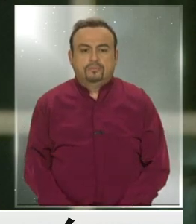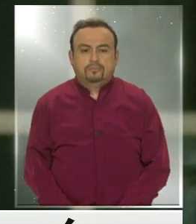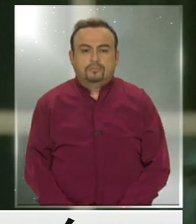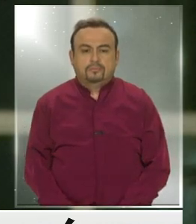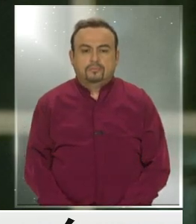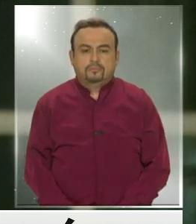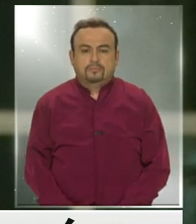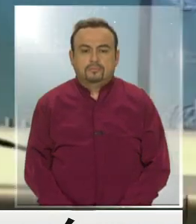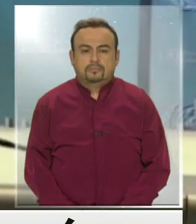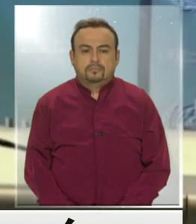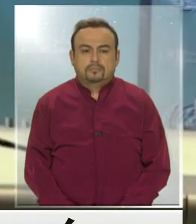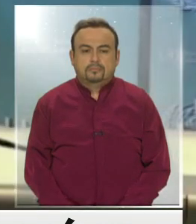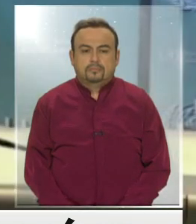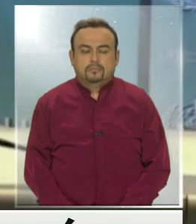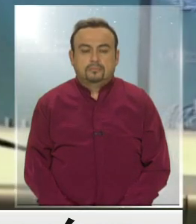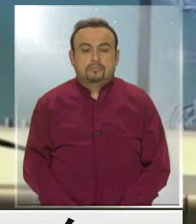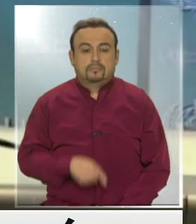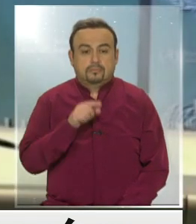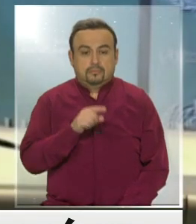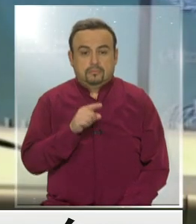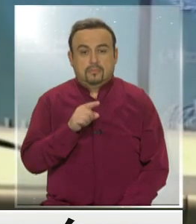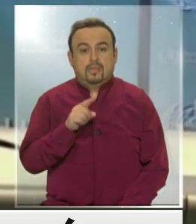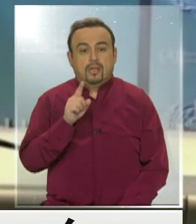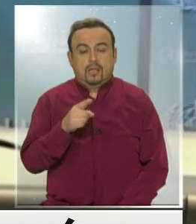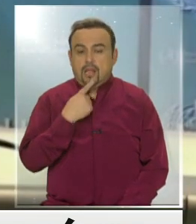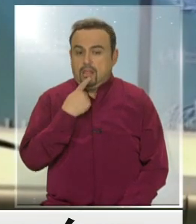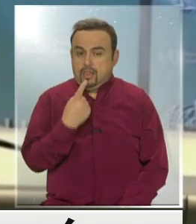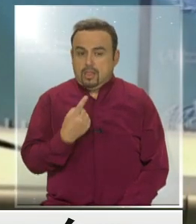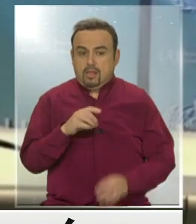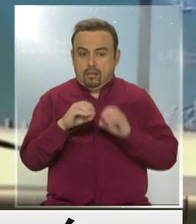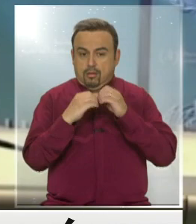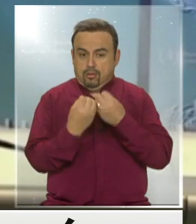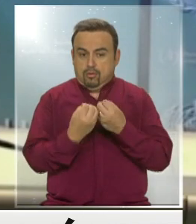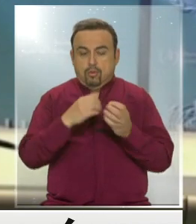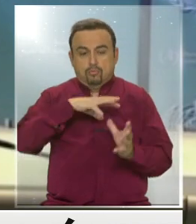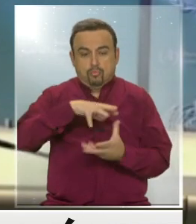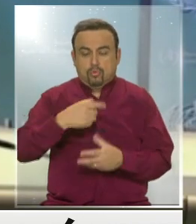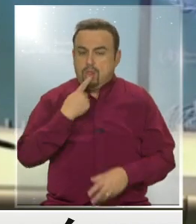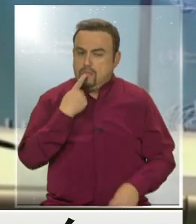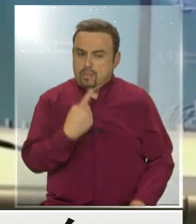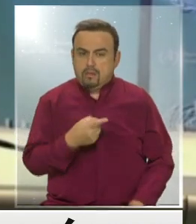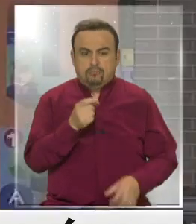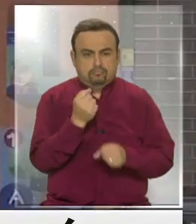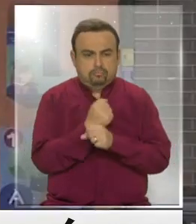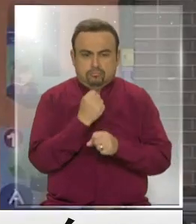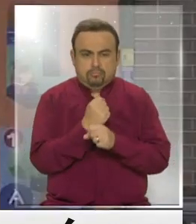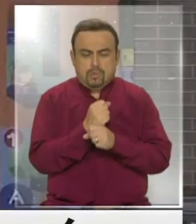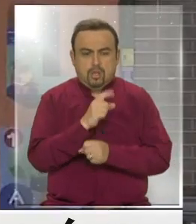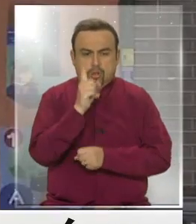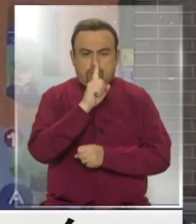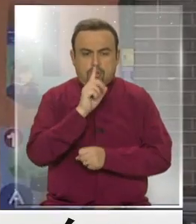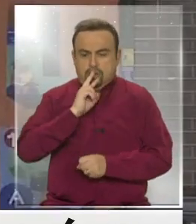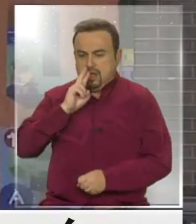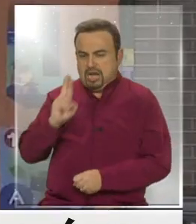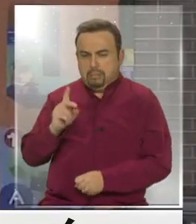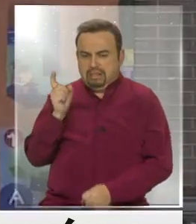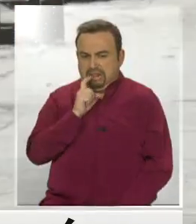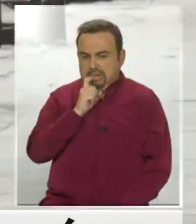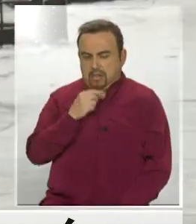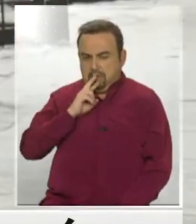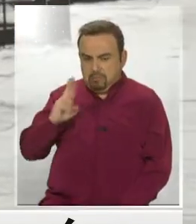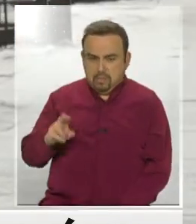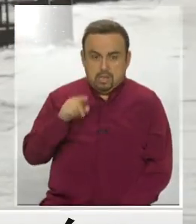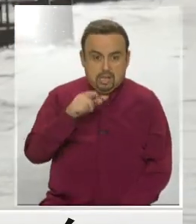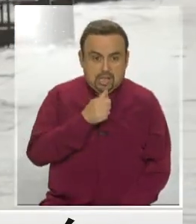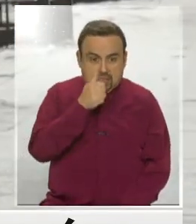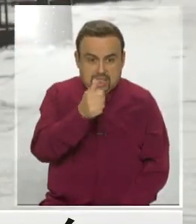of transparency. Tedros Adhanom lo ha advertido en más de una ocasión. Su trabajo no es responder las críticas. El